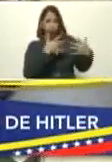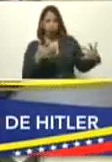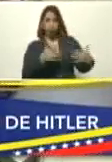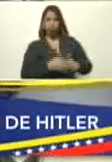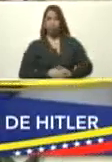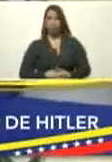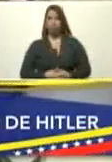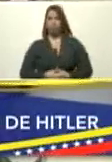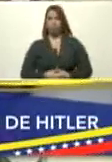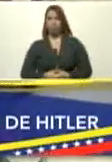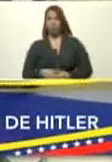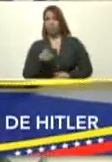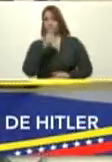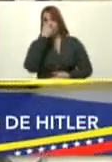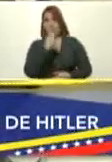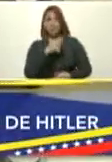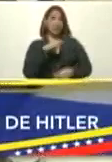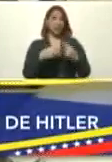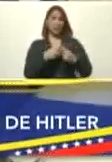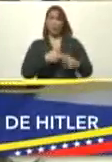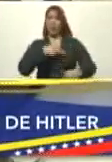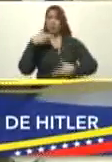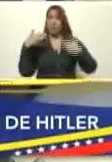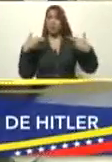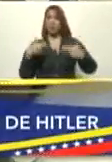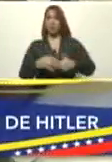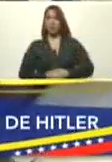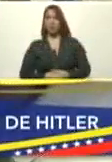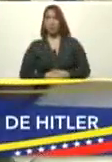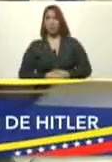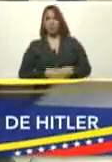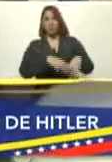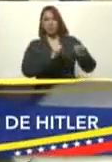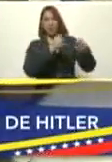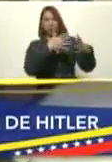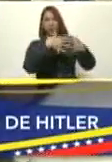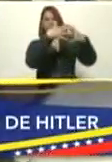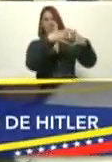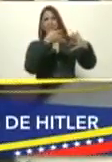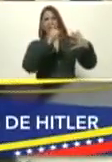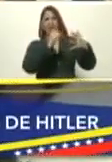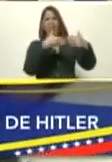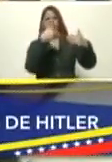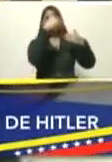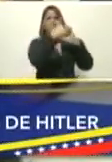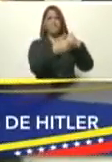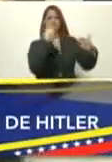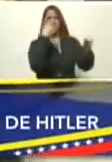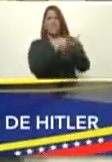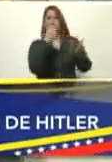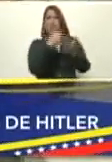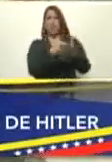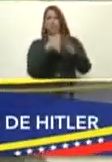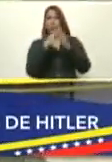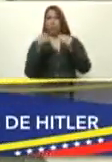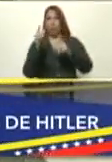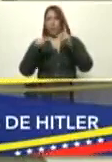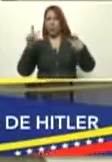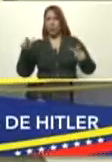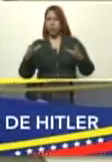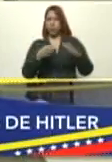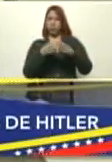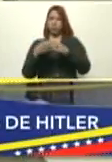No desestiman ningún arma. El imperio norteamericano está detrás financiando a todos esos